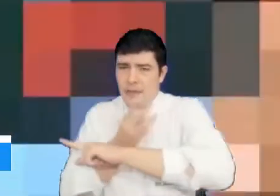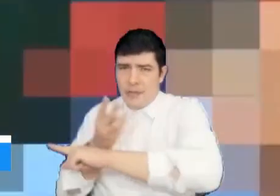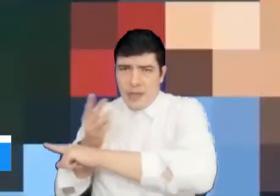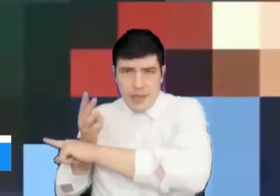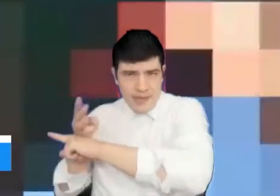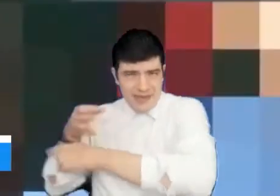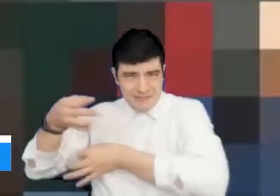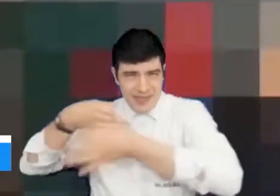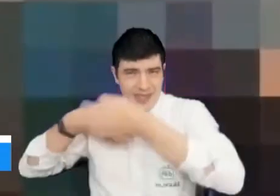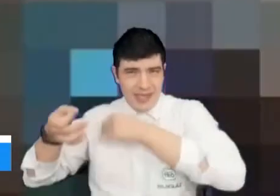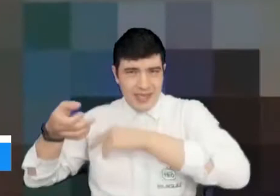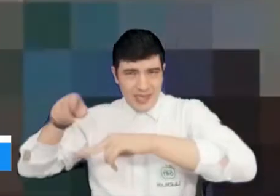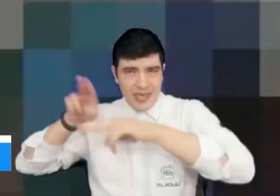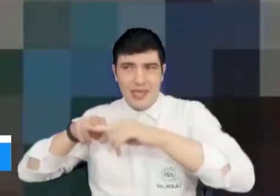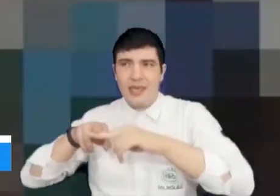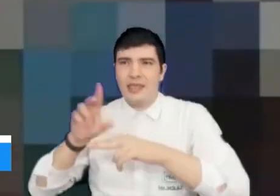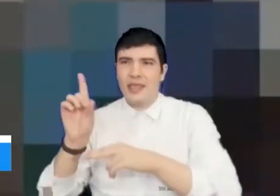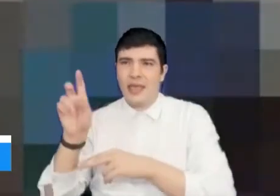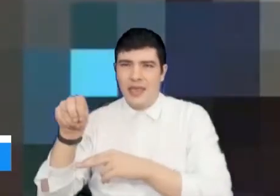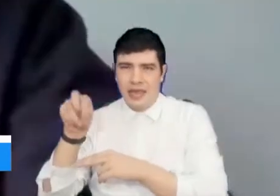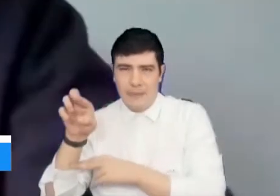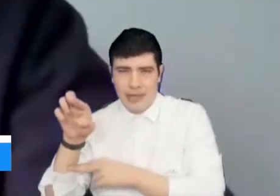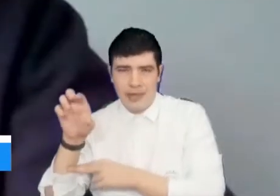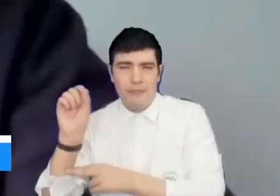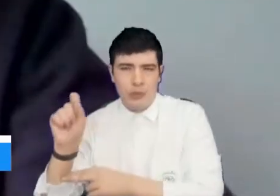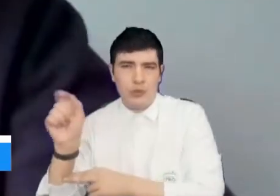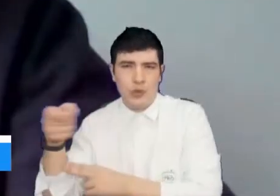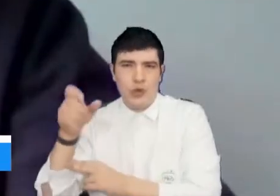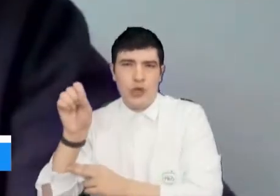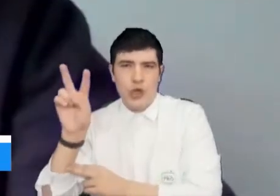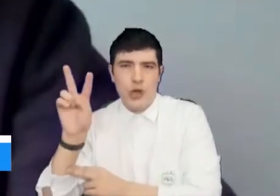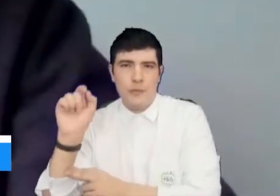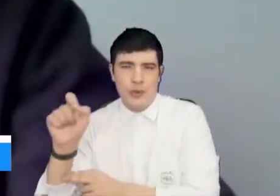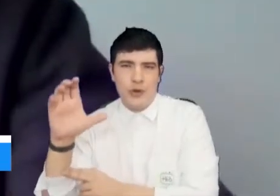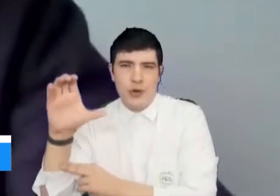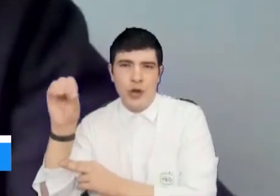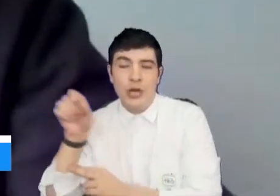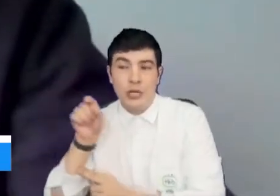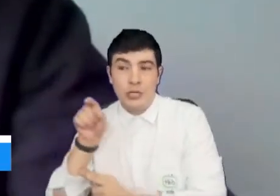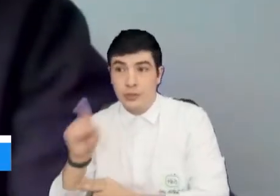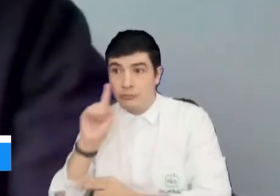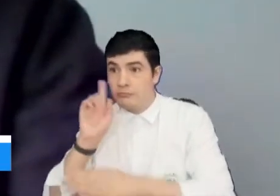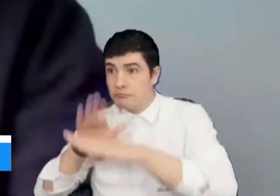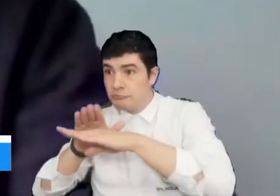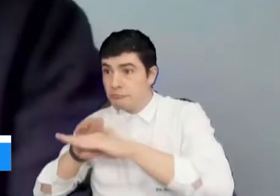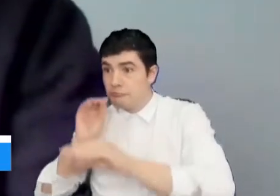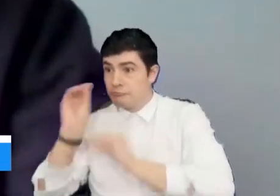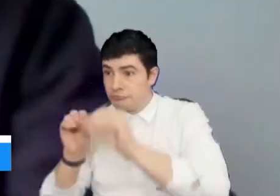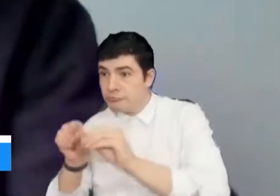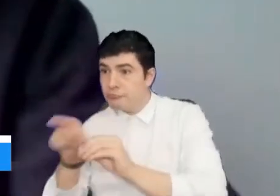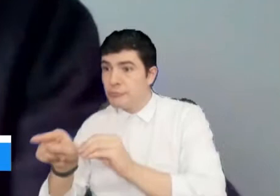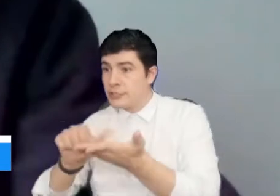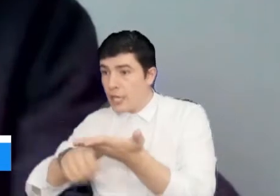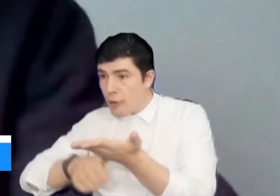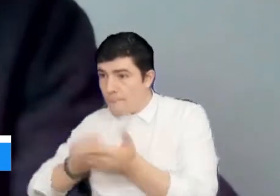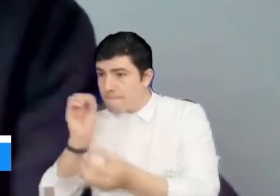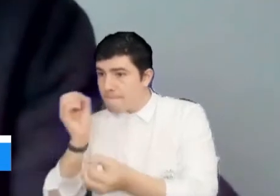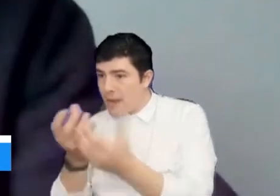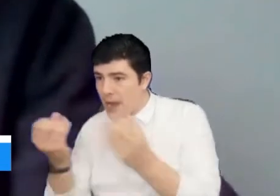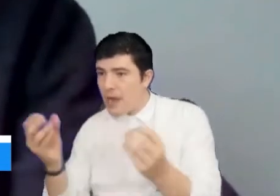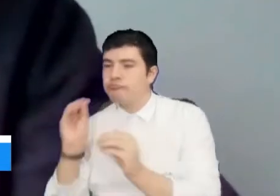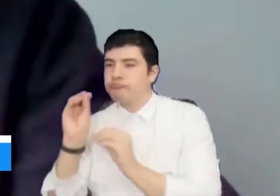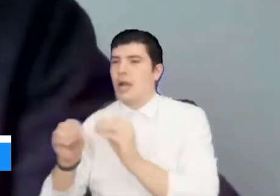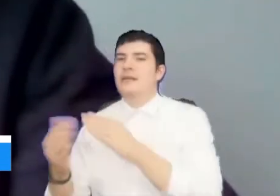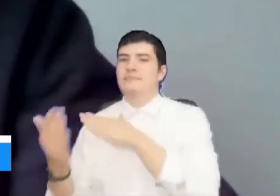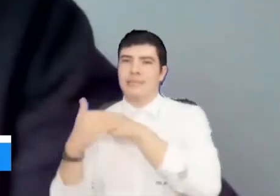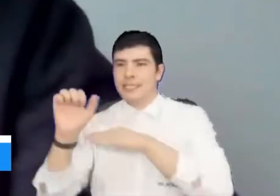devolucióndelivadnp.gov.co, y de esta manera enterarse si son beneficiarios o no. Pero realmente, pues ahorita hay un control